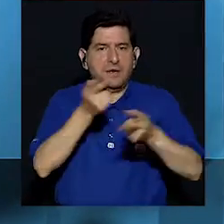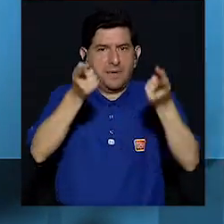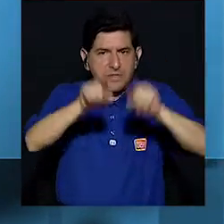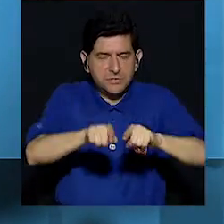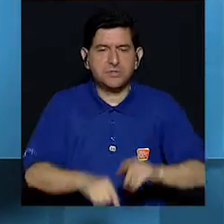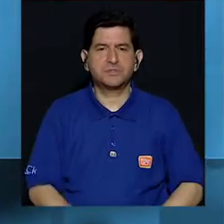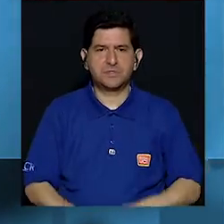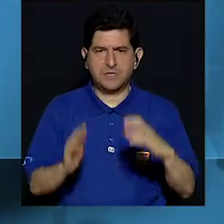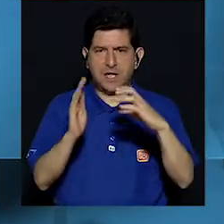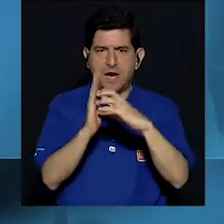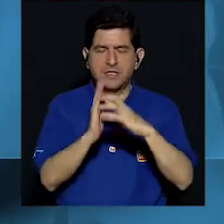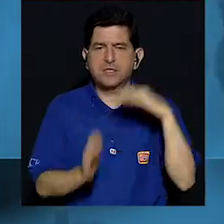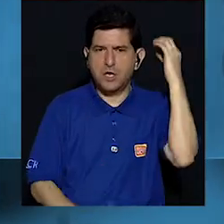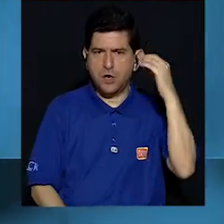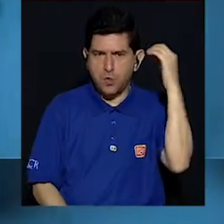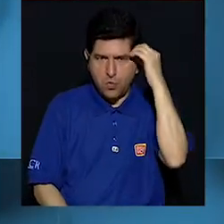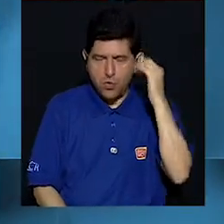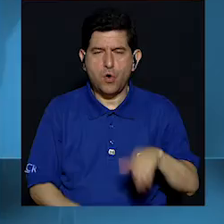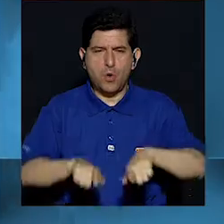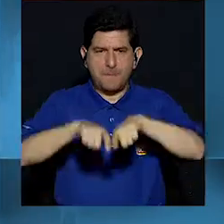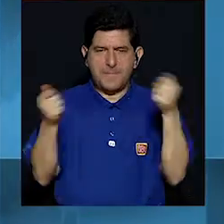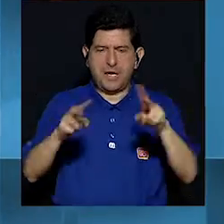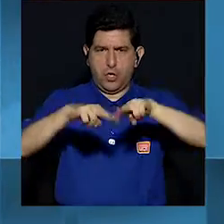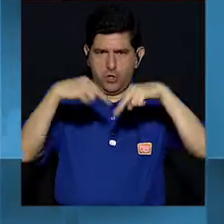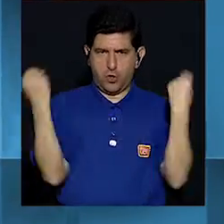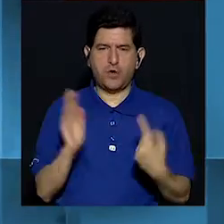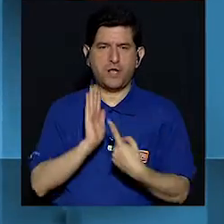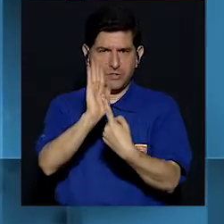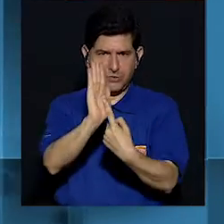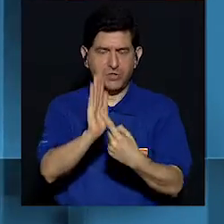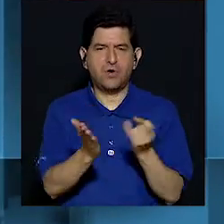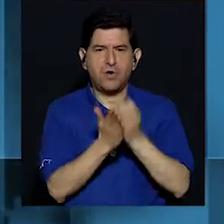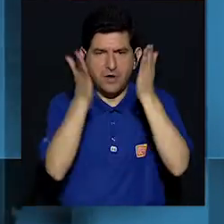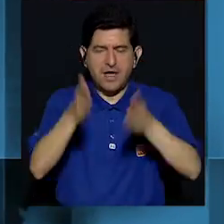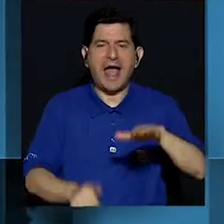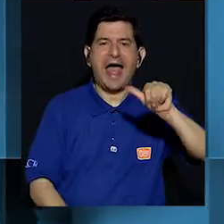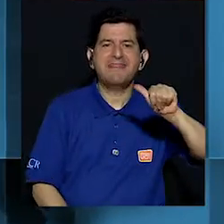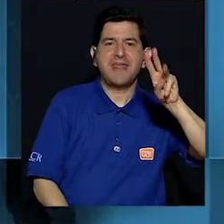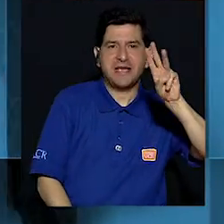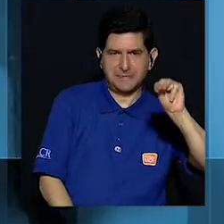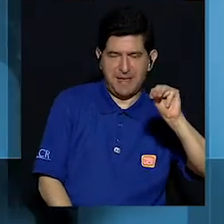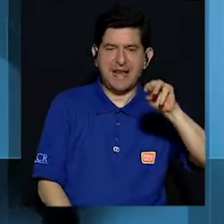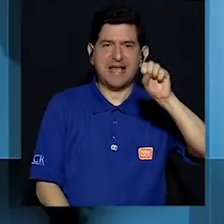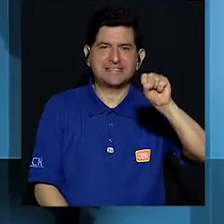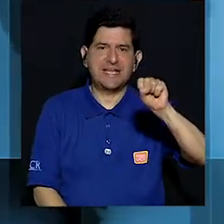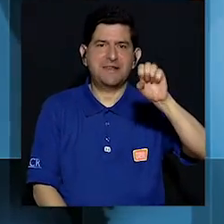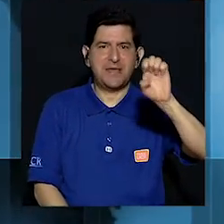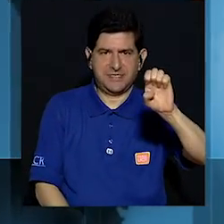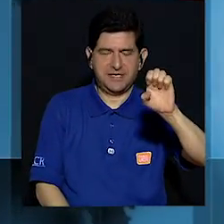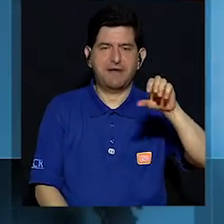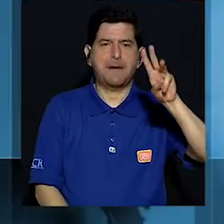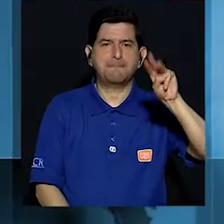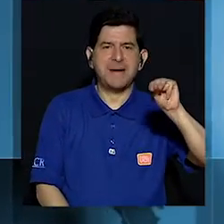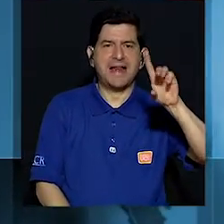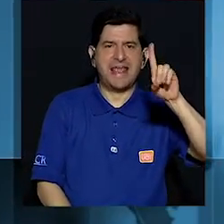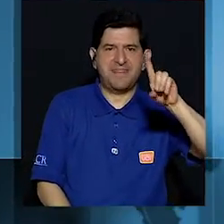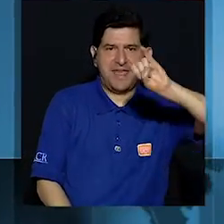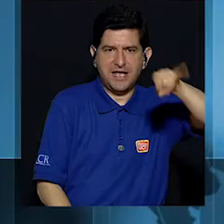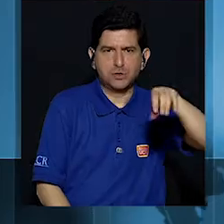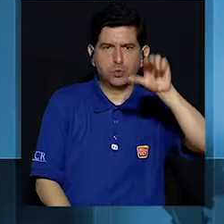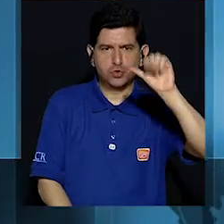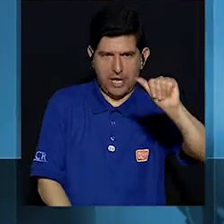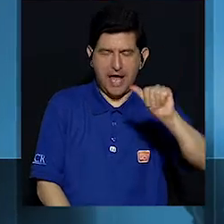artículo de opinión publicado en el periódico La Nación, los investigadores Andrés Mena, Silvia Echeverría y María de Jesús